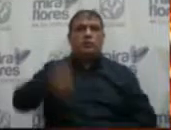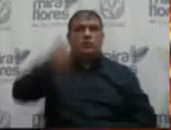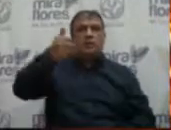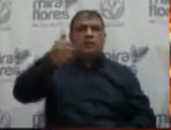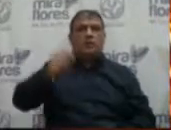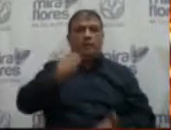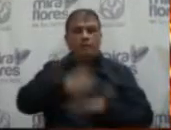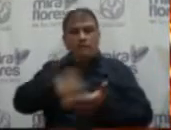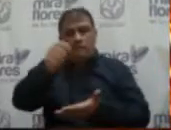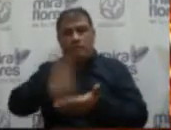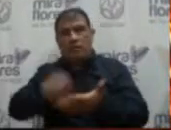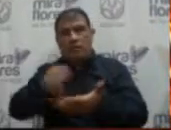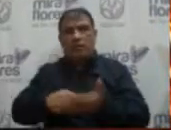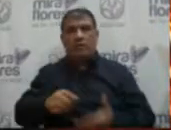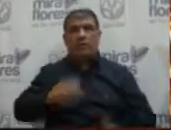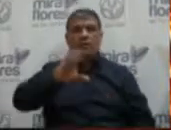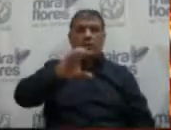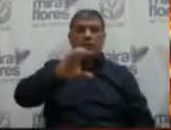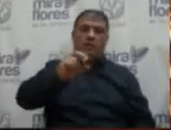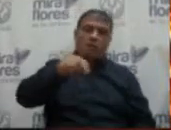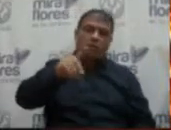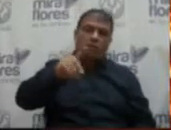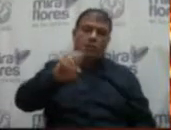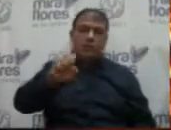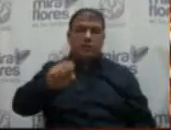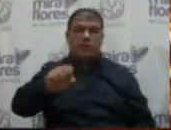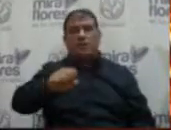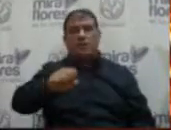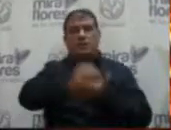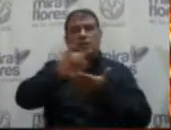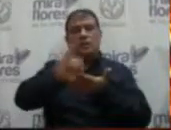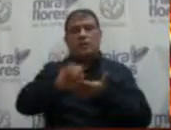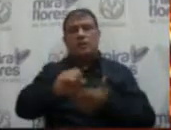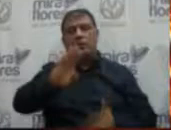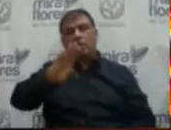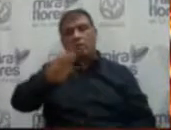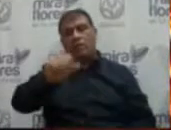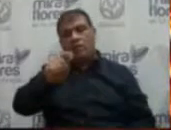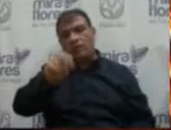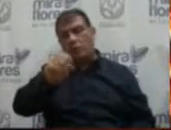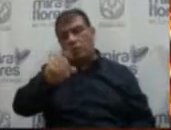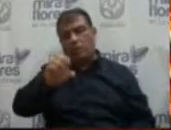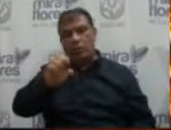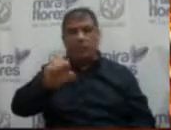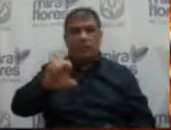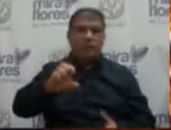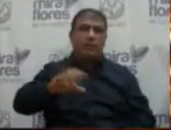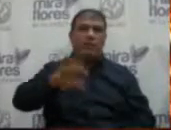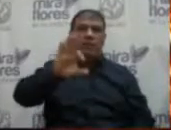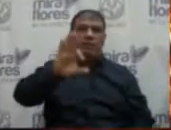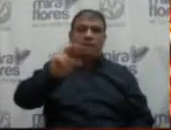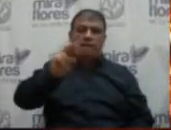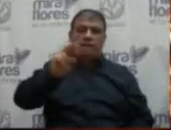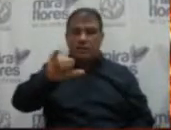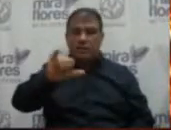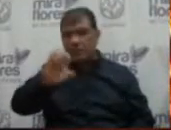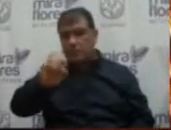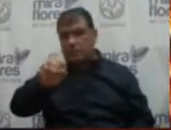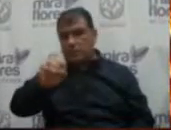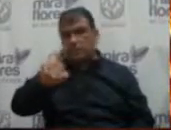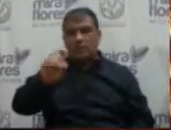los señores el conde de San Isidro, Bartolomé arzobispo de Lima, Francisco de Zárate, Simón